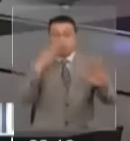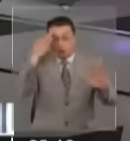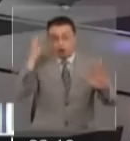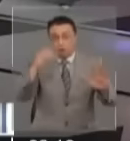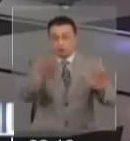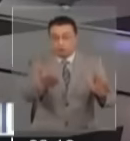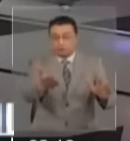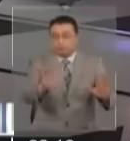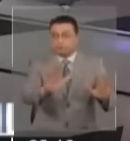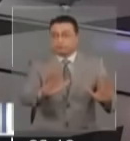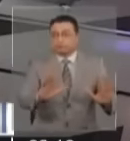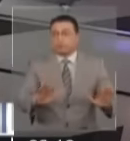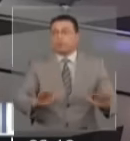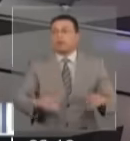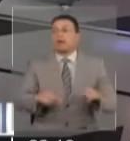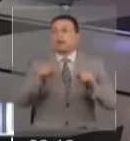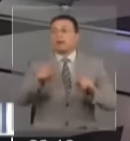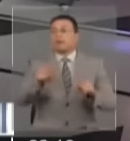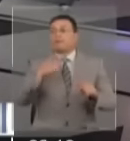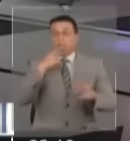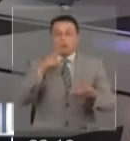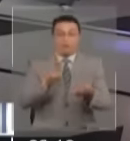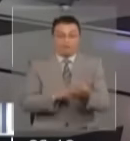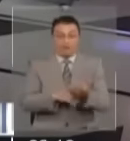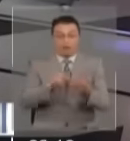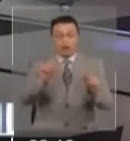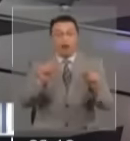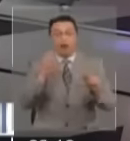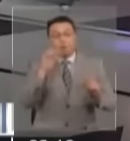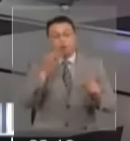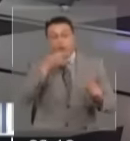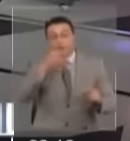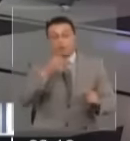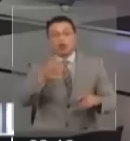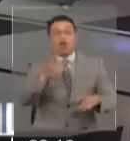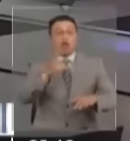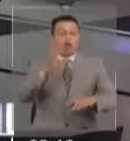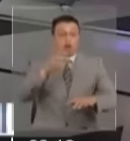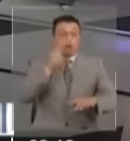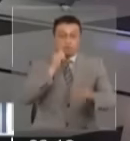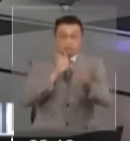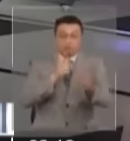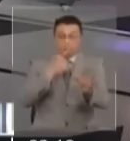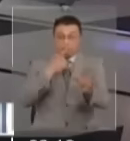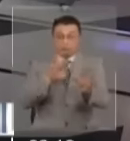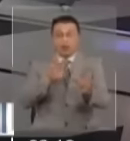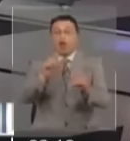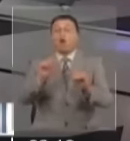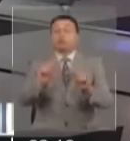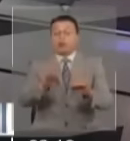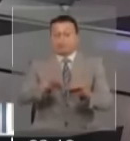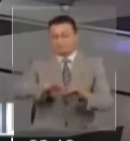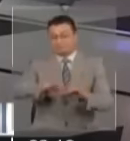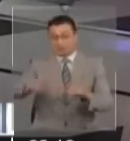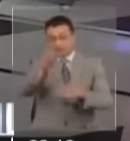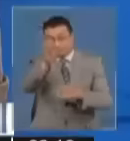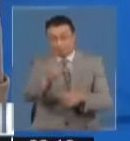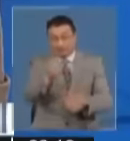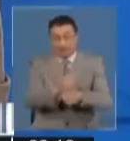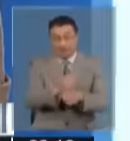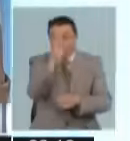verdad que yo creo que, Andrés, es verdad lo que un poco lo que dice la doctora. O sea, uno tiene que apartar o separar de las funciones a